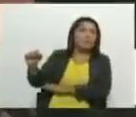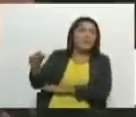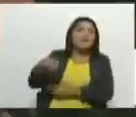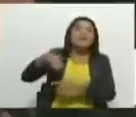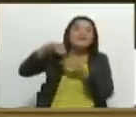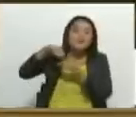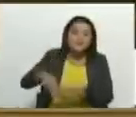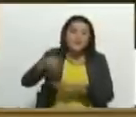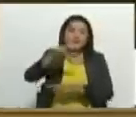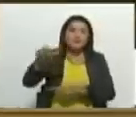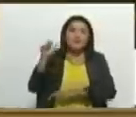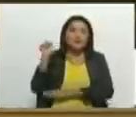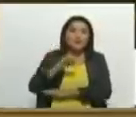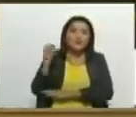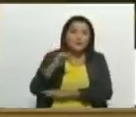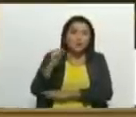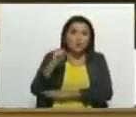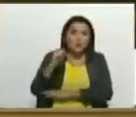Más aún,